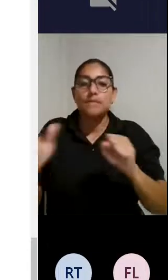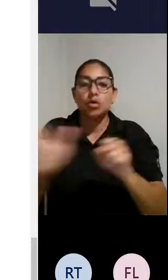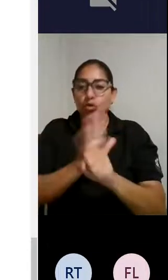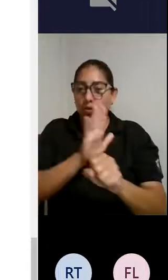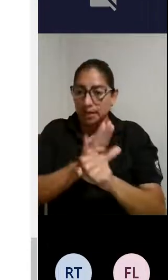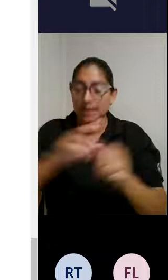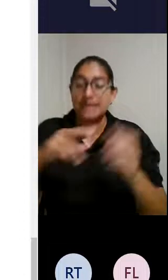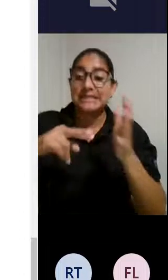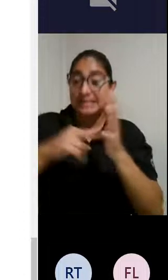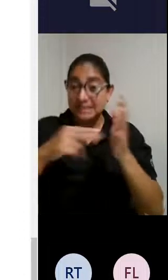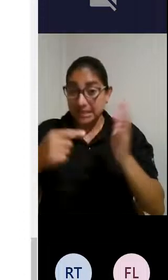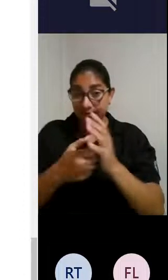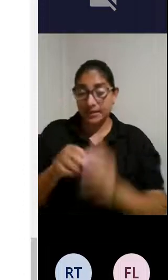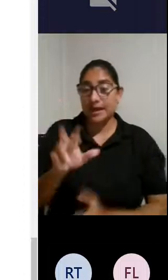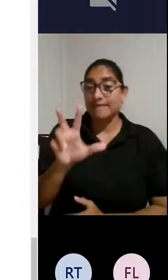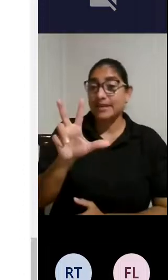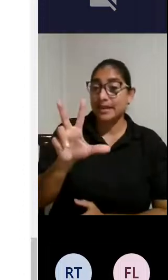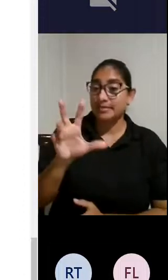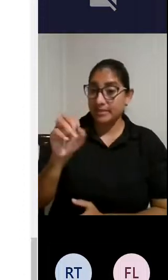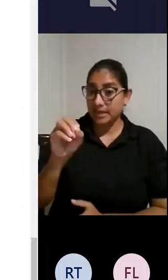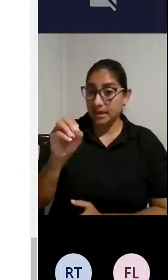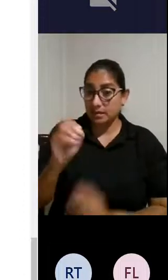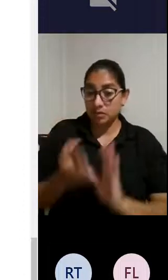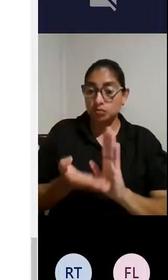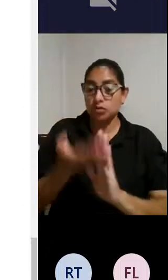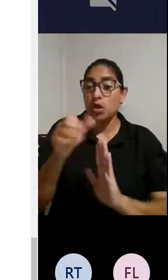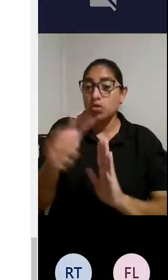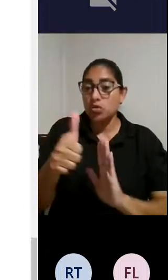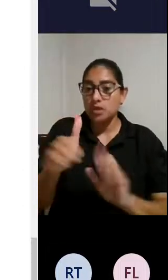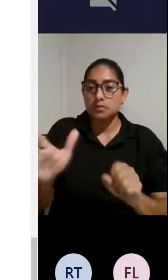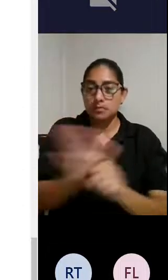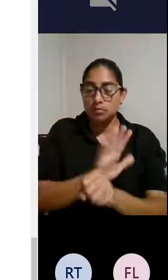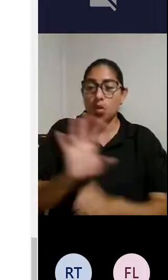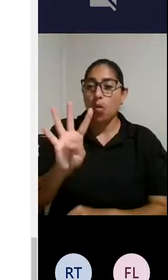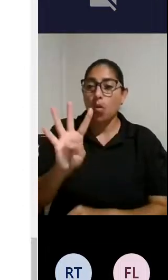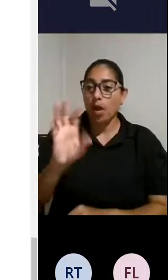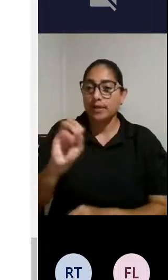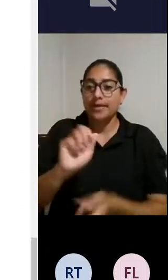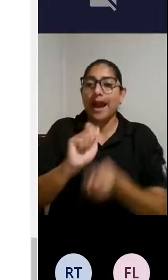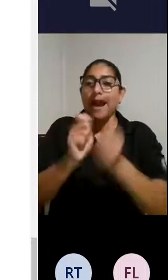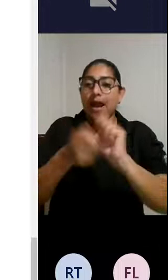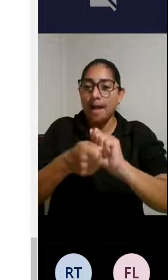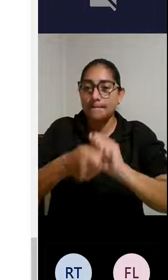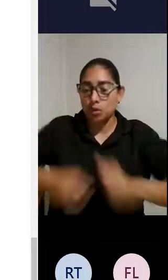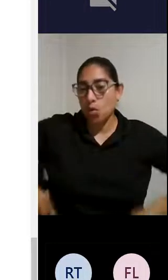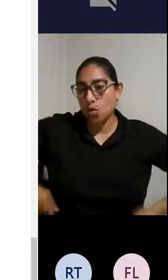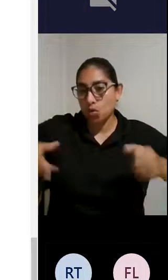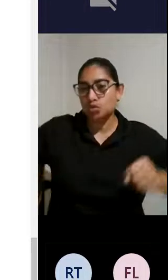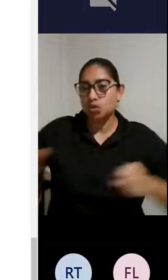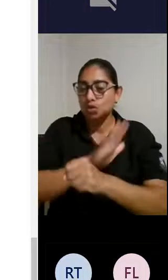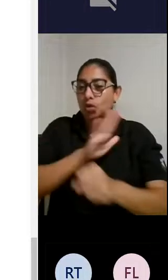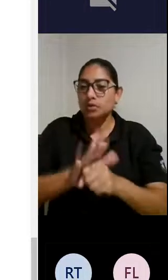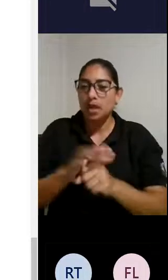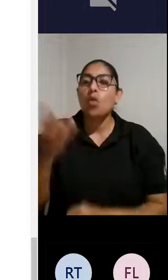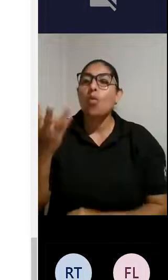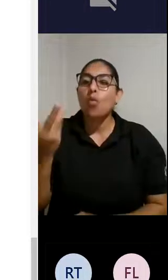si teníamos 30 unidades y ahora producimos 40, pues el cambio en los costos, el cambio total que hubo fue